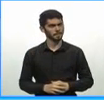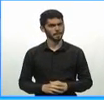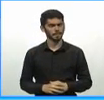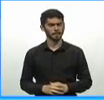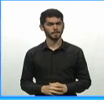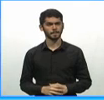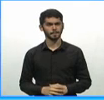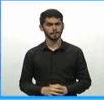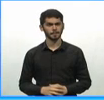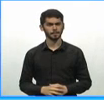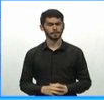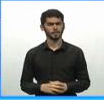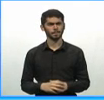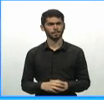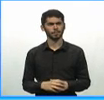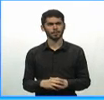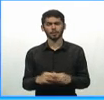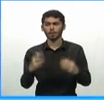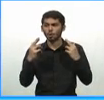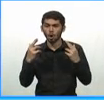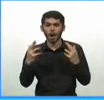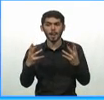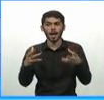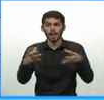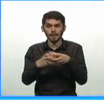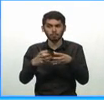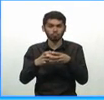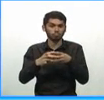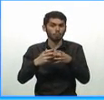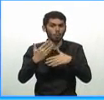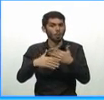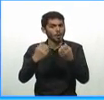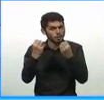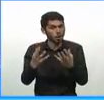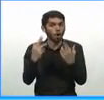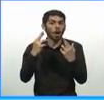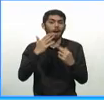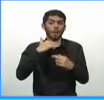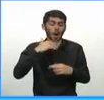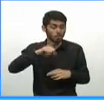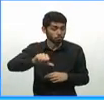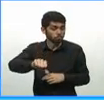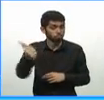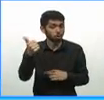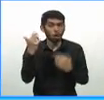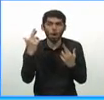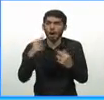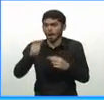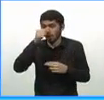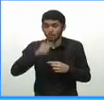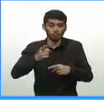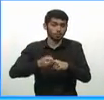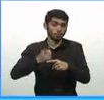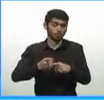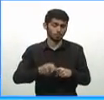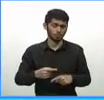y y esperemos que que el equipo lo haga bien y que y que boca pueda ganar Ojalá que el domingo podamos festejar hoy